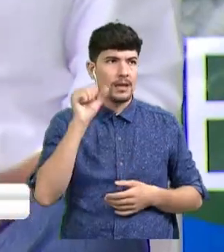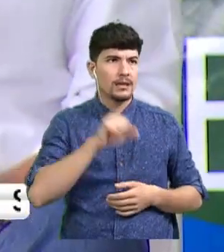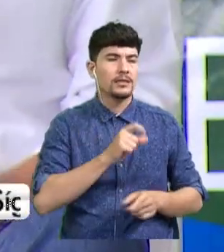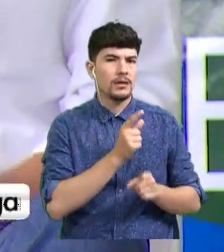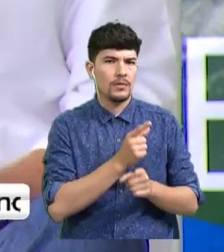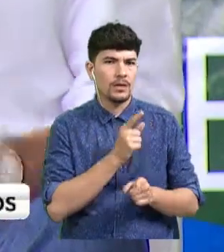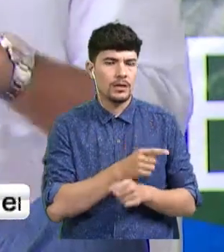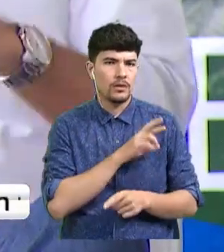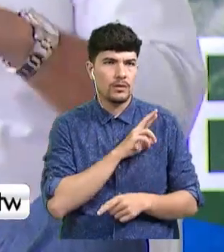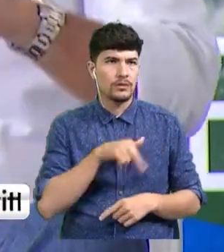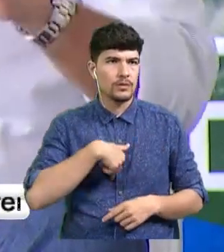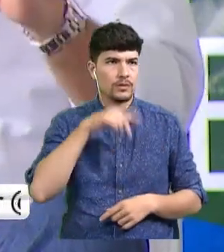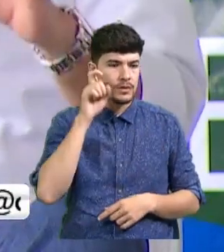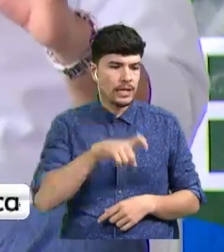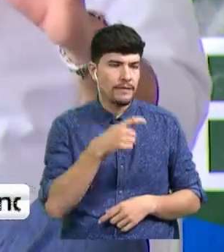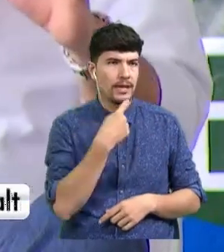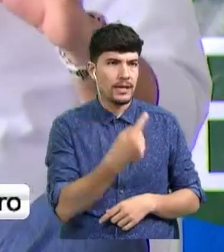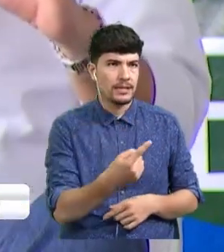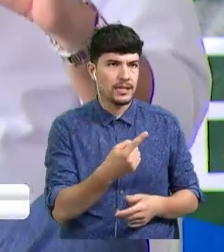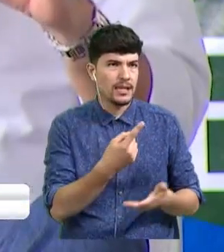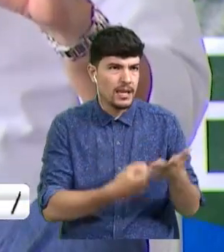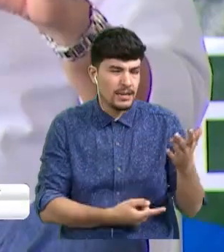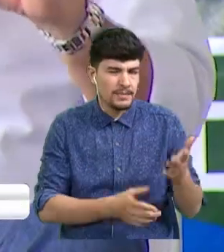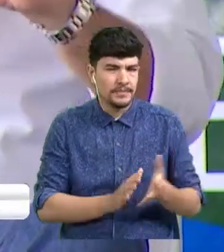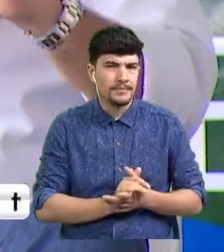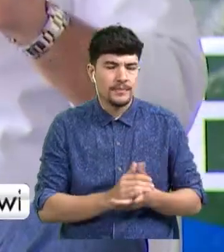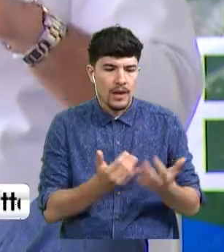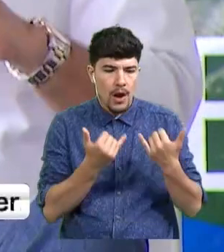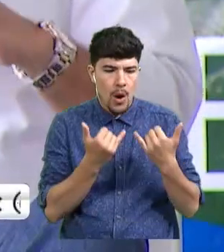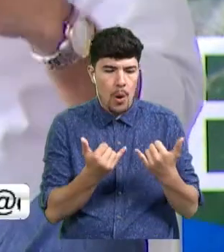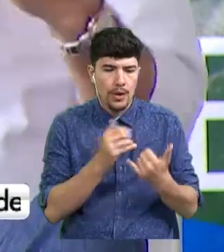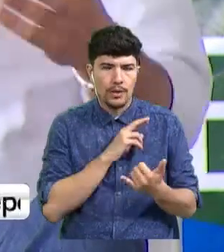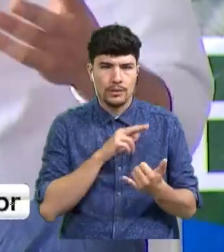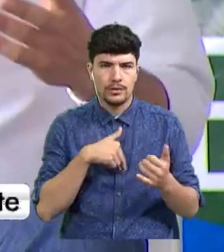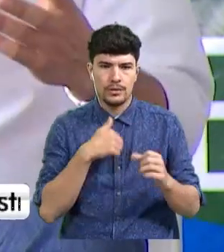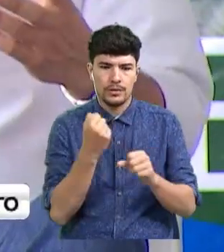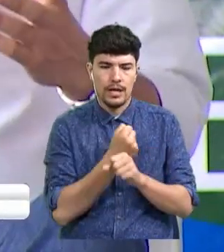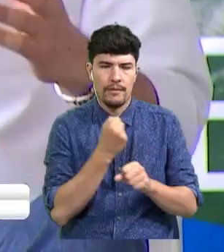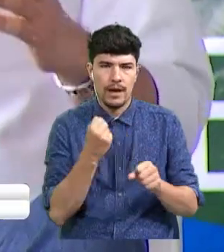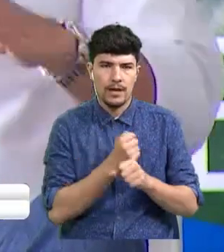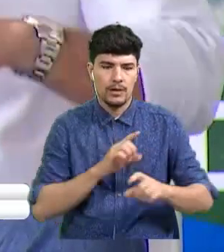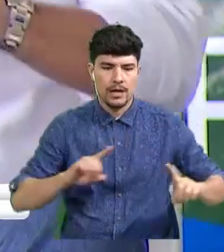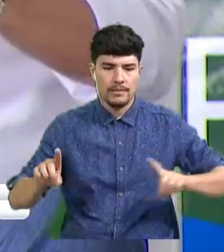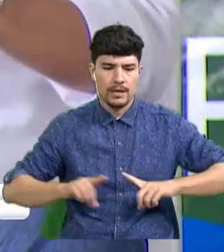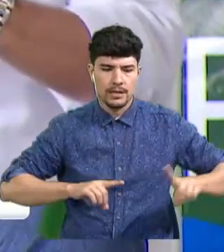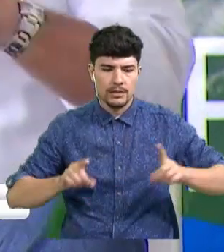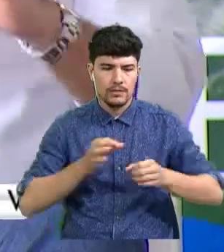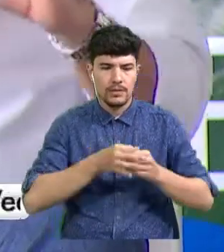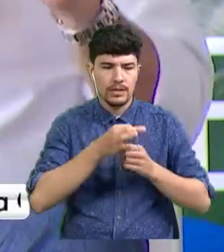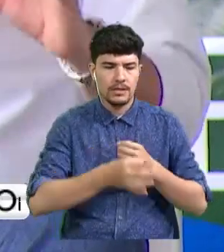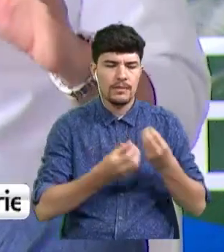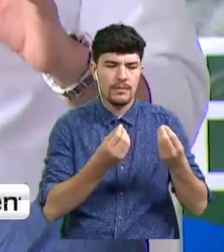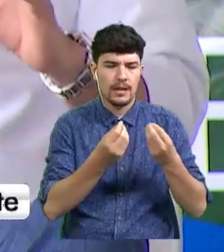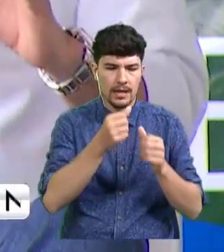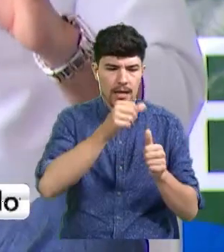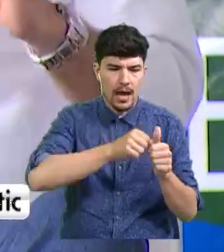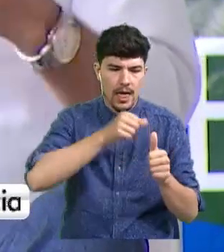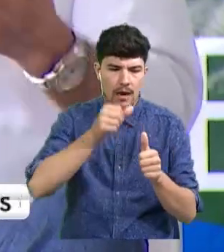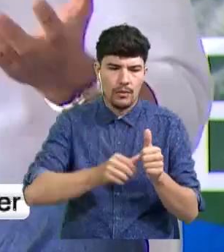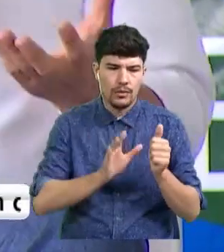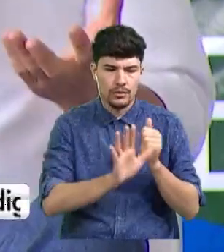lo que tenemos que decir es que hoy estamos trabajando de la mano con la administración municipal para que cada uno cumpla sus